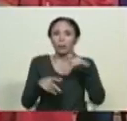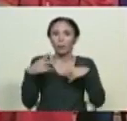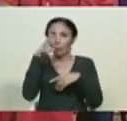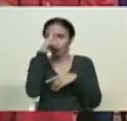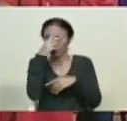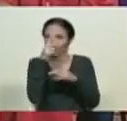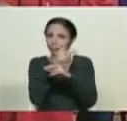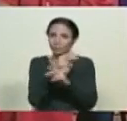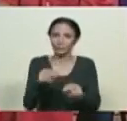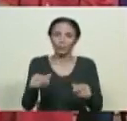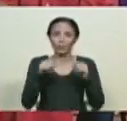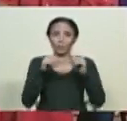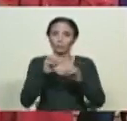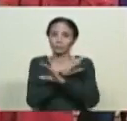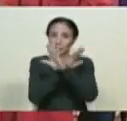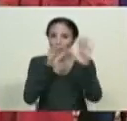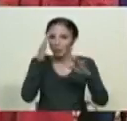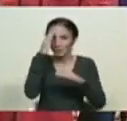amargura